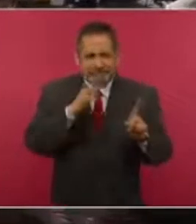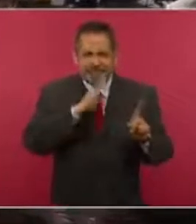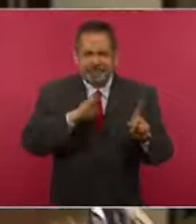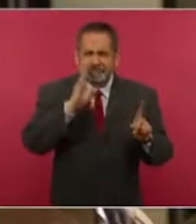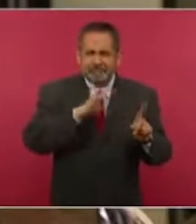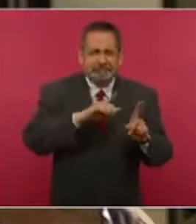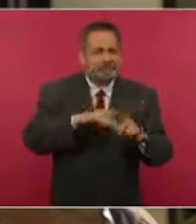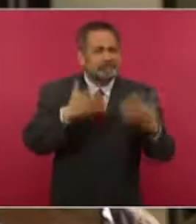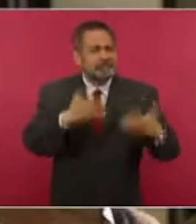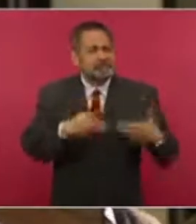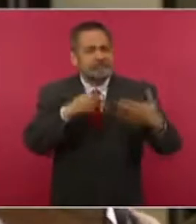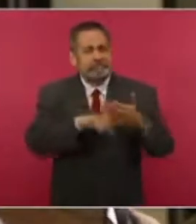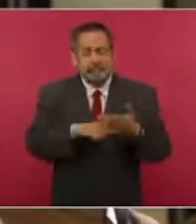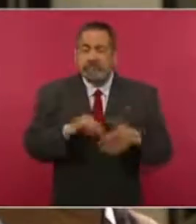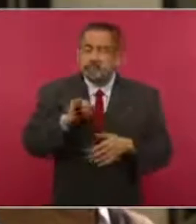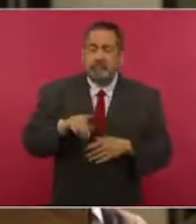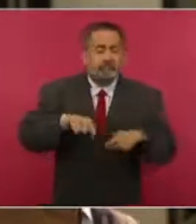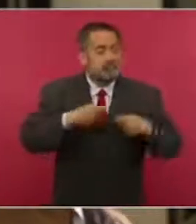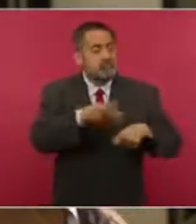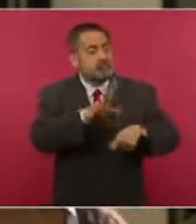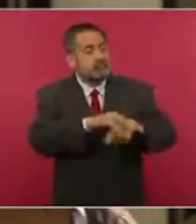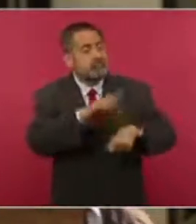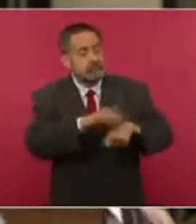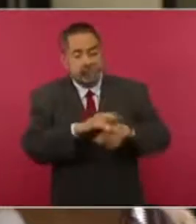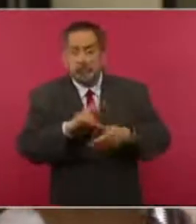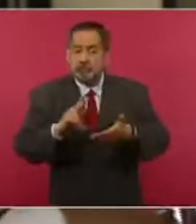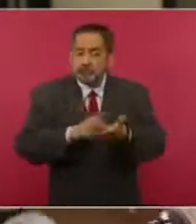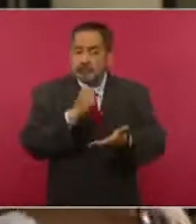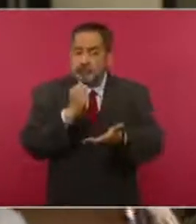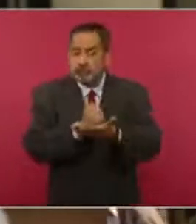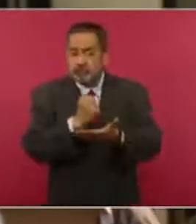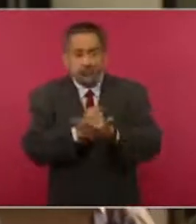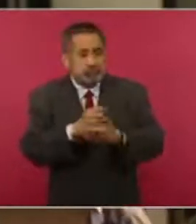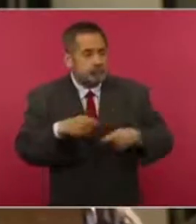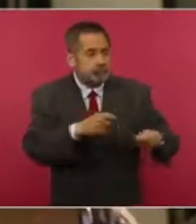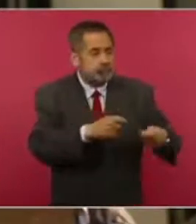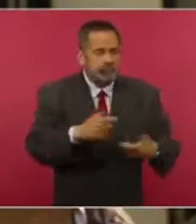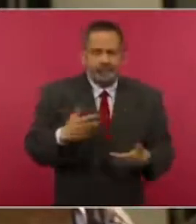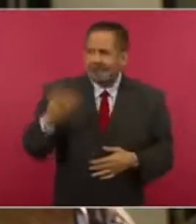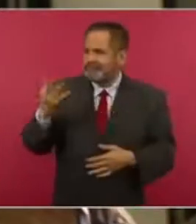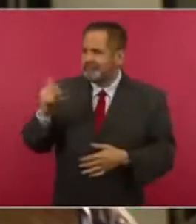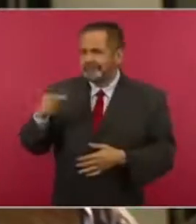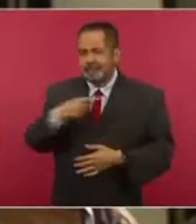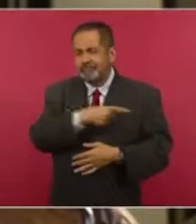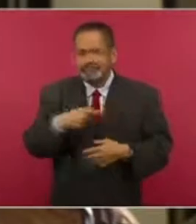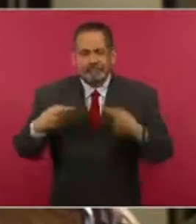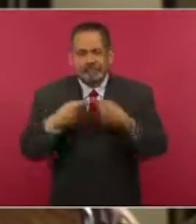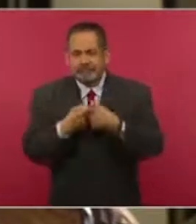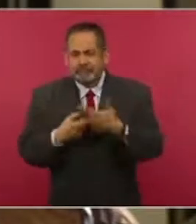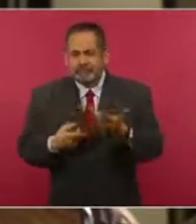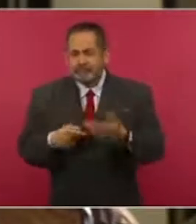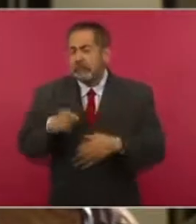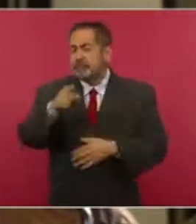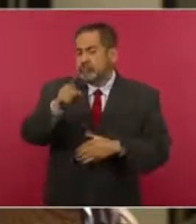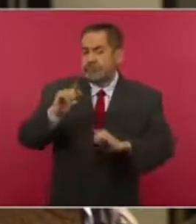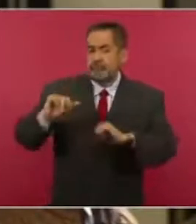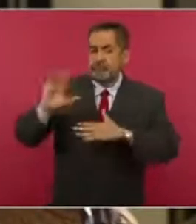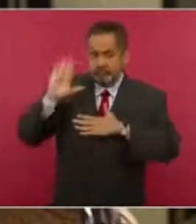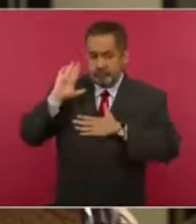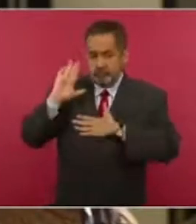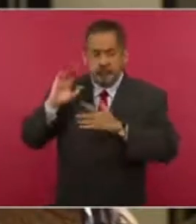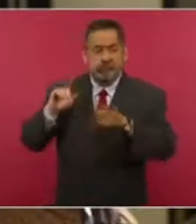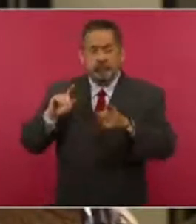cómo es que estas empresas han logrado nuevamente colocarse dentro de los proyectos de la Cuarta Transformación? Usted se comprometió